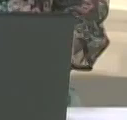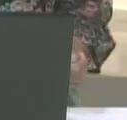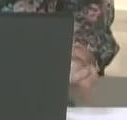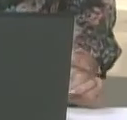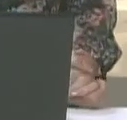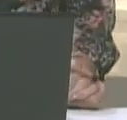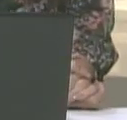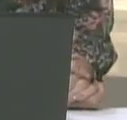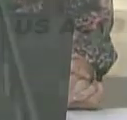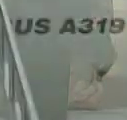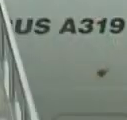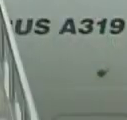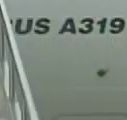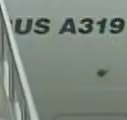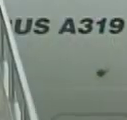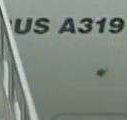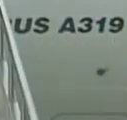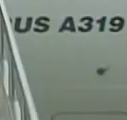nacional.